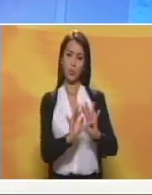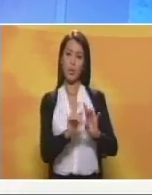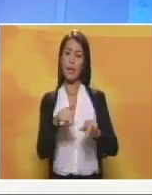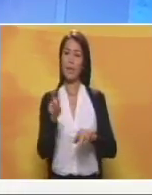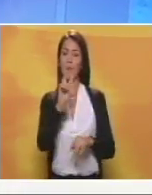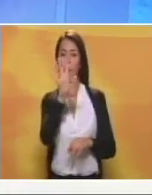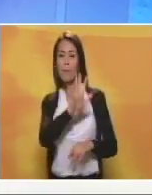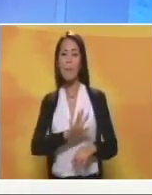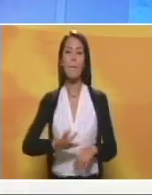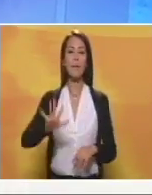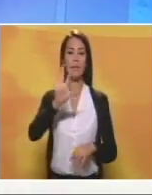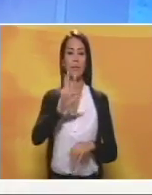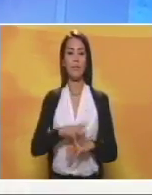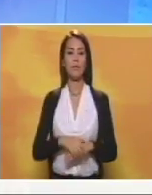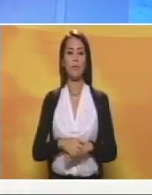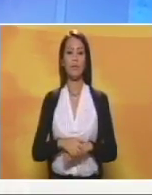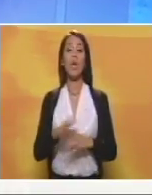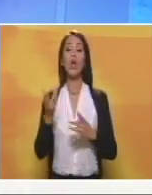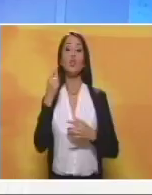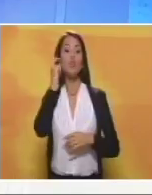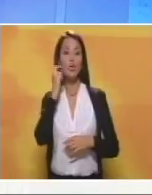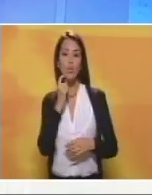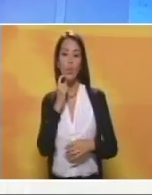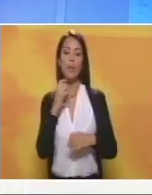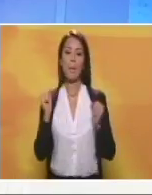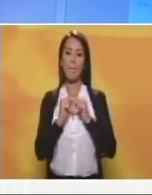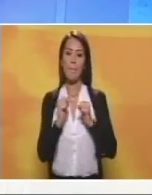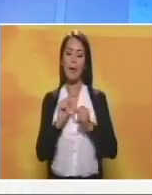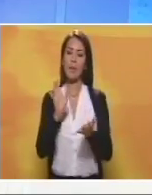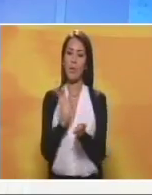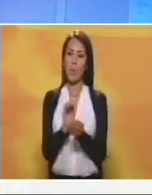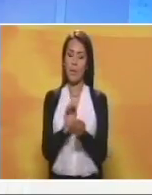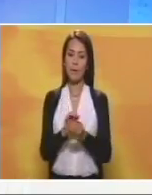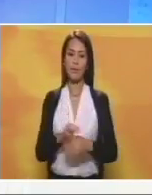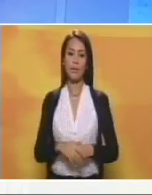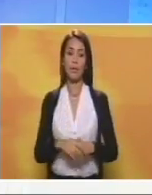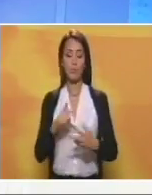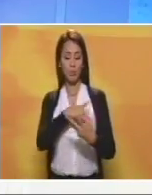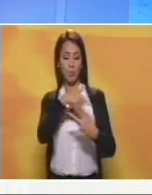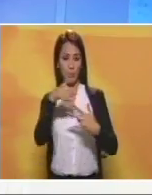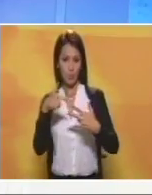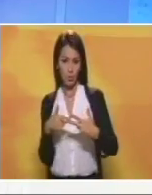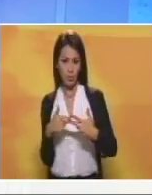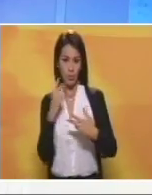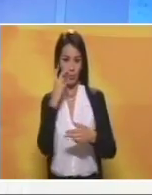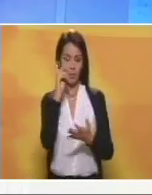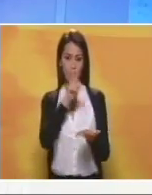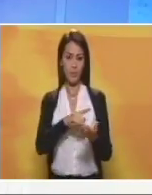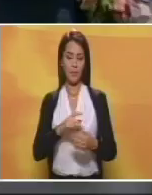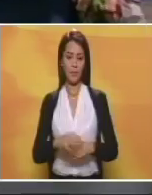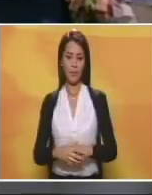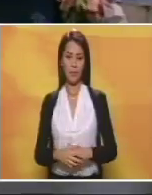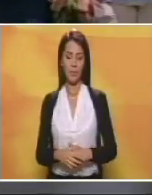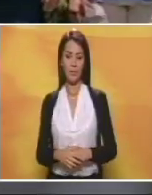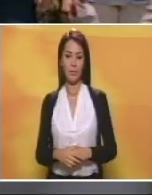territorio nacional. Destacó a los estados Sucre, Mérida y Nueva Esparta como los principales destinos de los temporadistas.